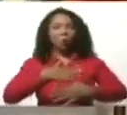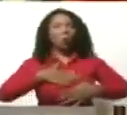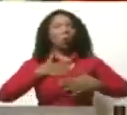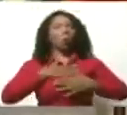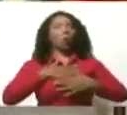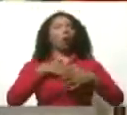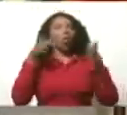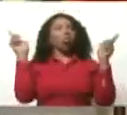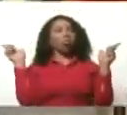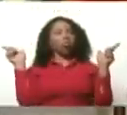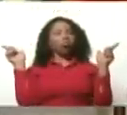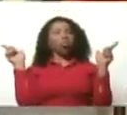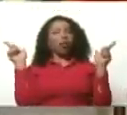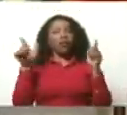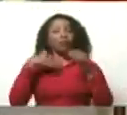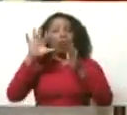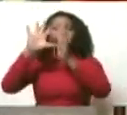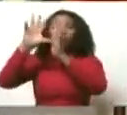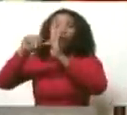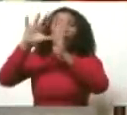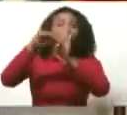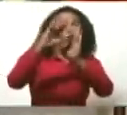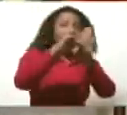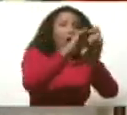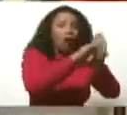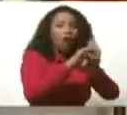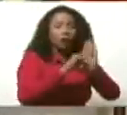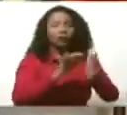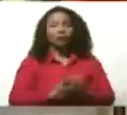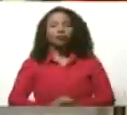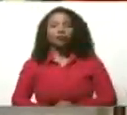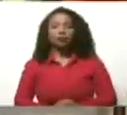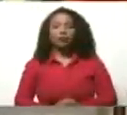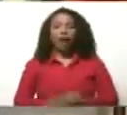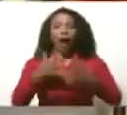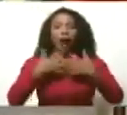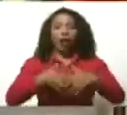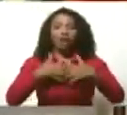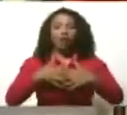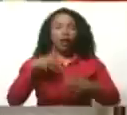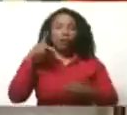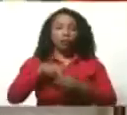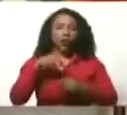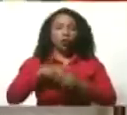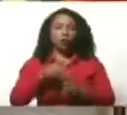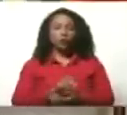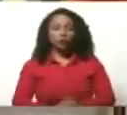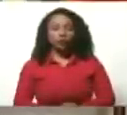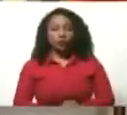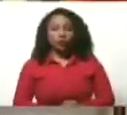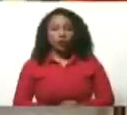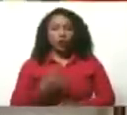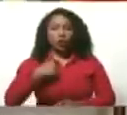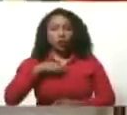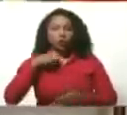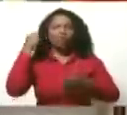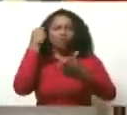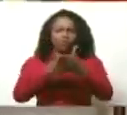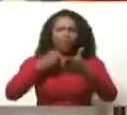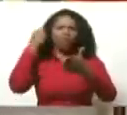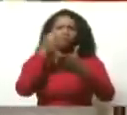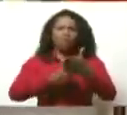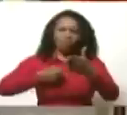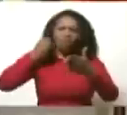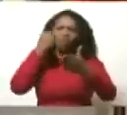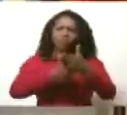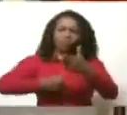reyes, luego de haber saqueado, robado a la industria petrolera, hemos insistido, hemos seguido